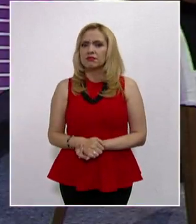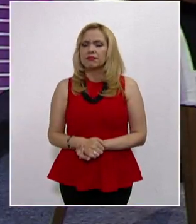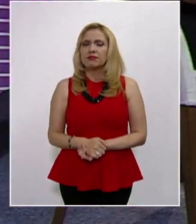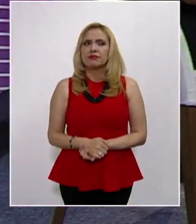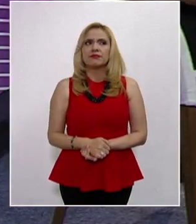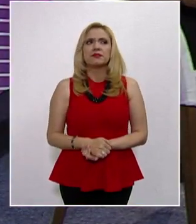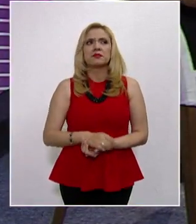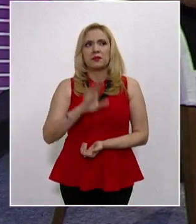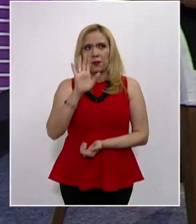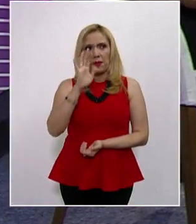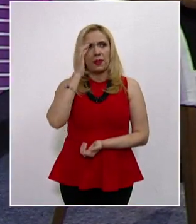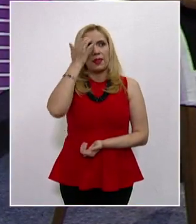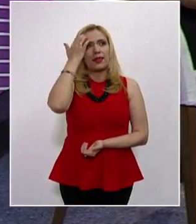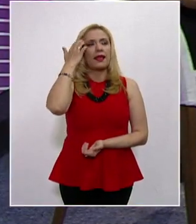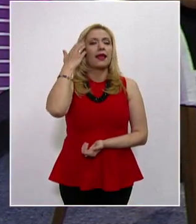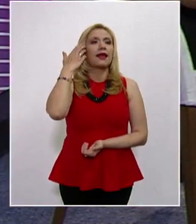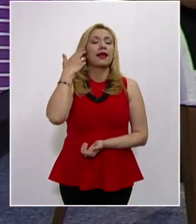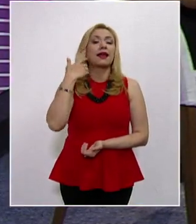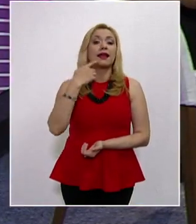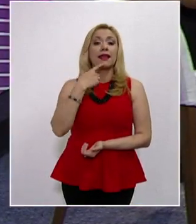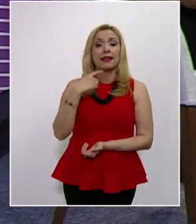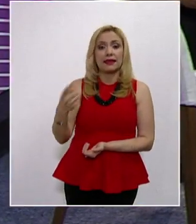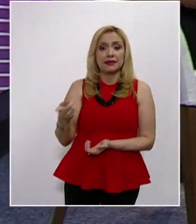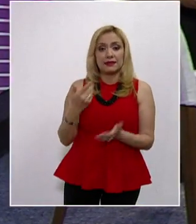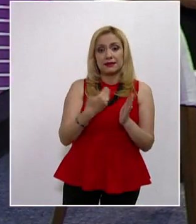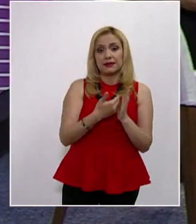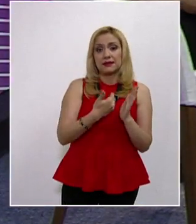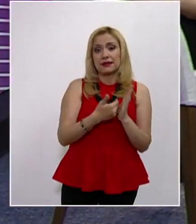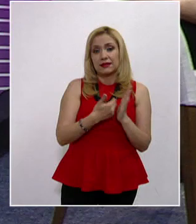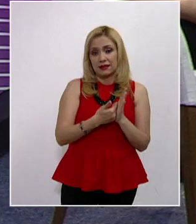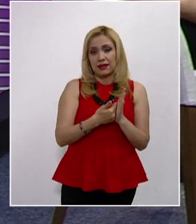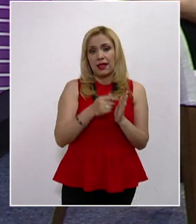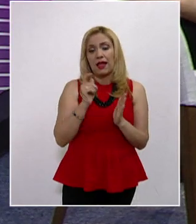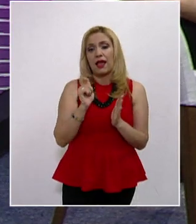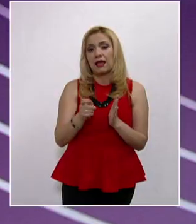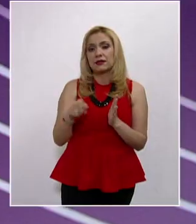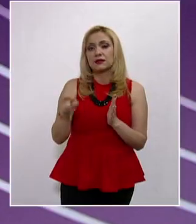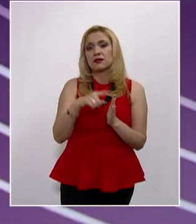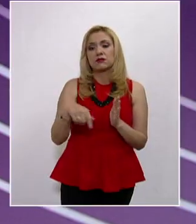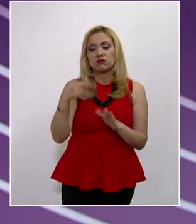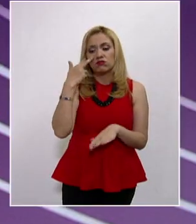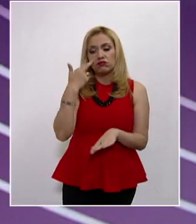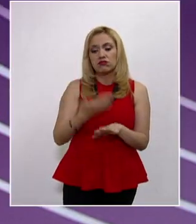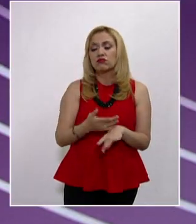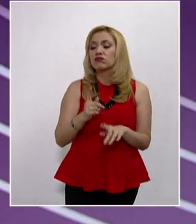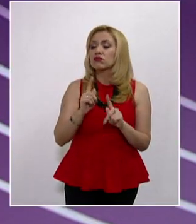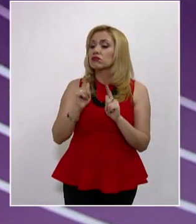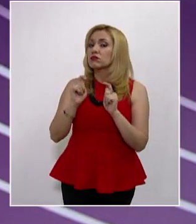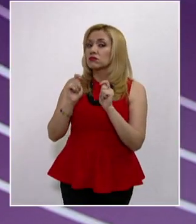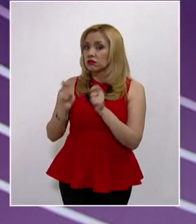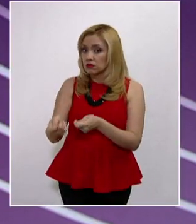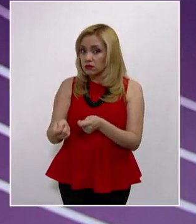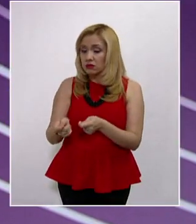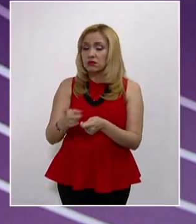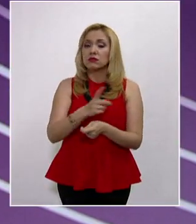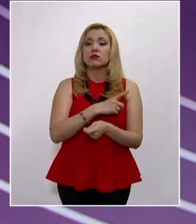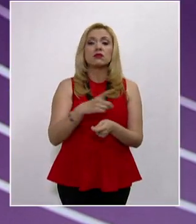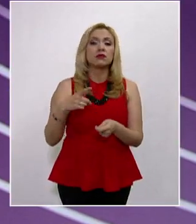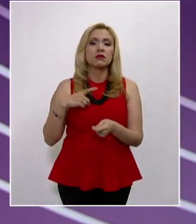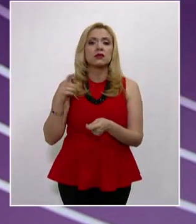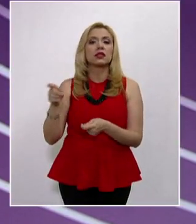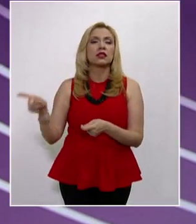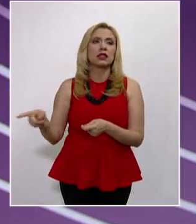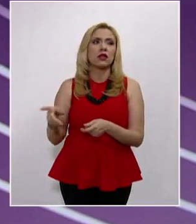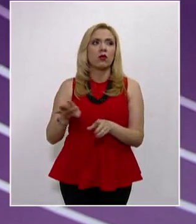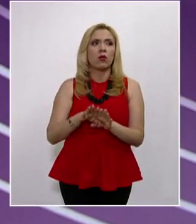ver, la justificación que se hace ahí es que parte de la misión que se les había encomendado tiene que ver, y